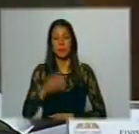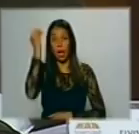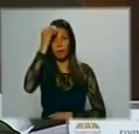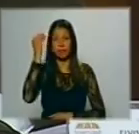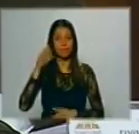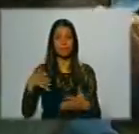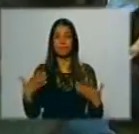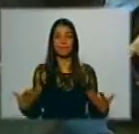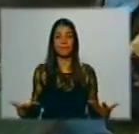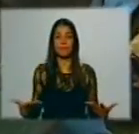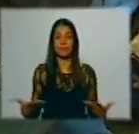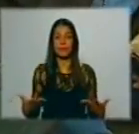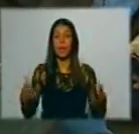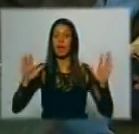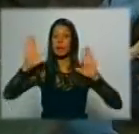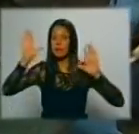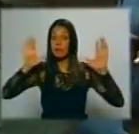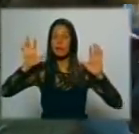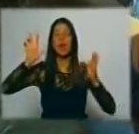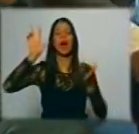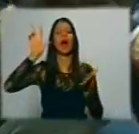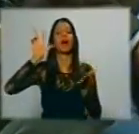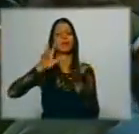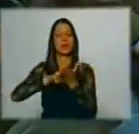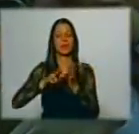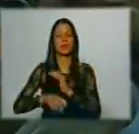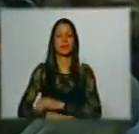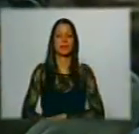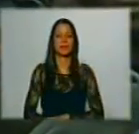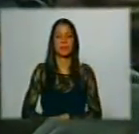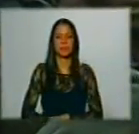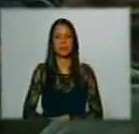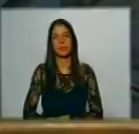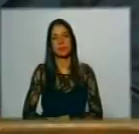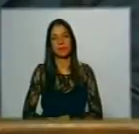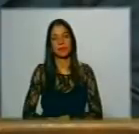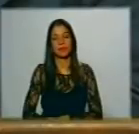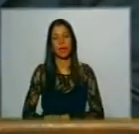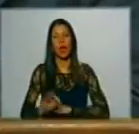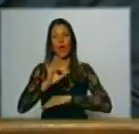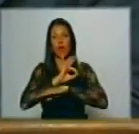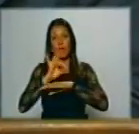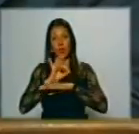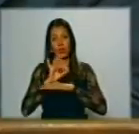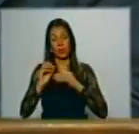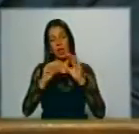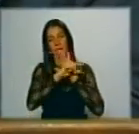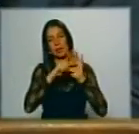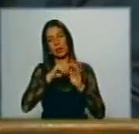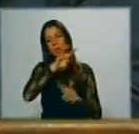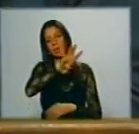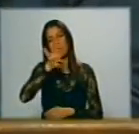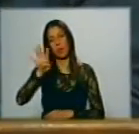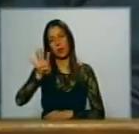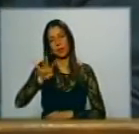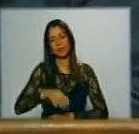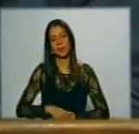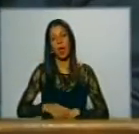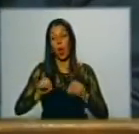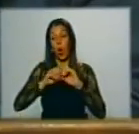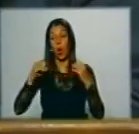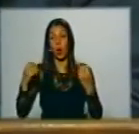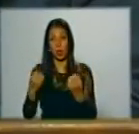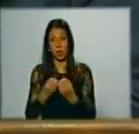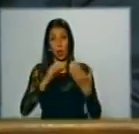consideración, aprobado. Siguiente artículo. Funciones. Artículo 44. Las